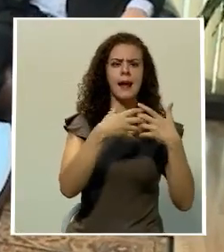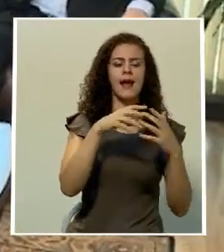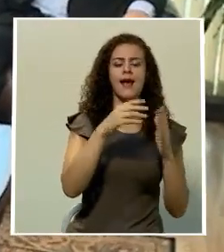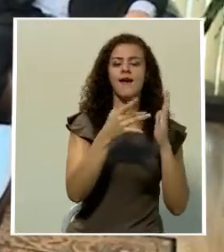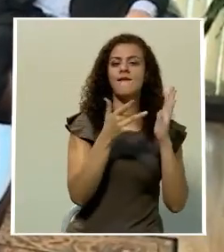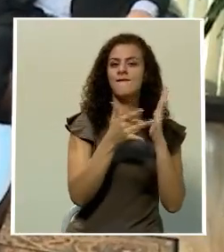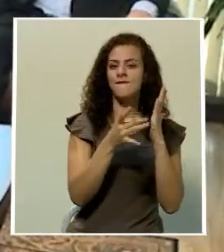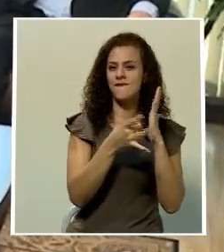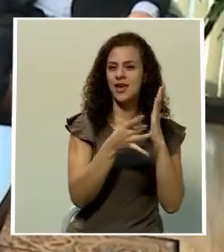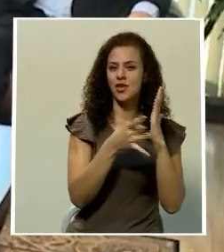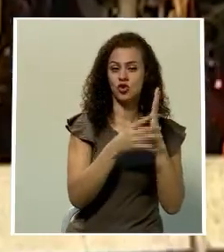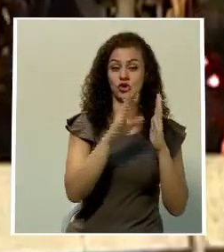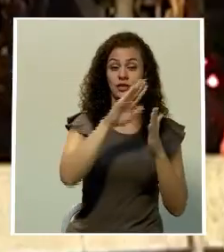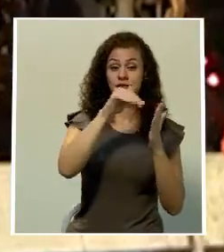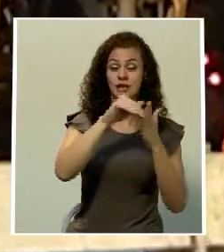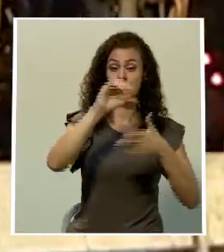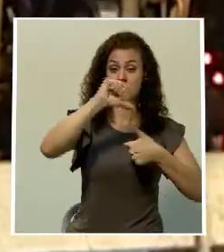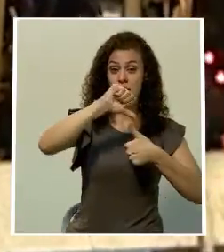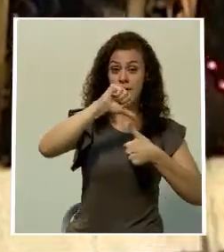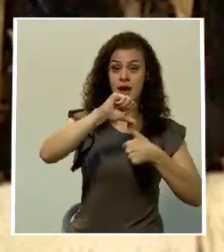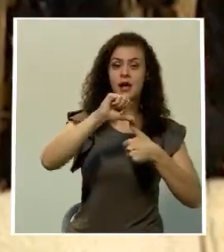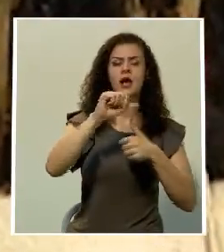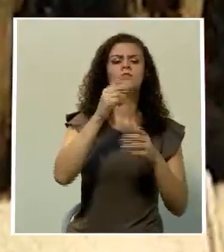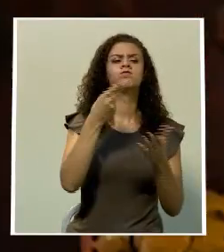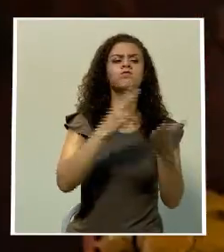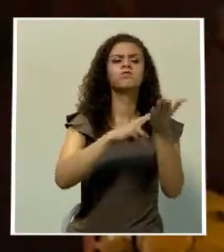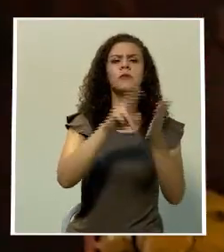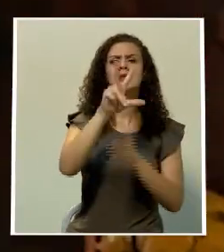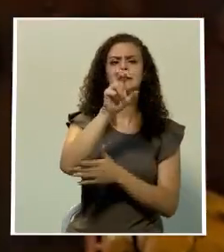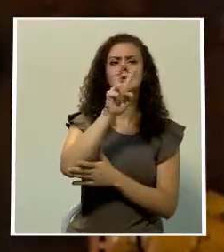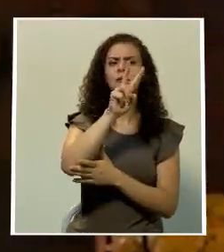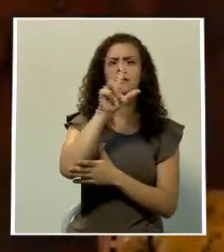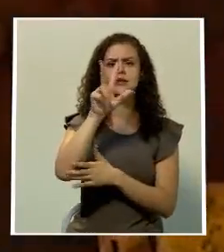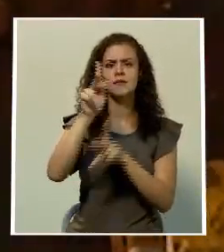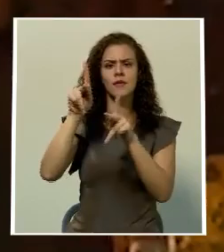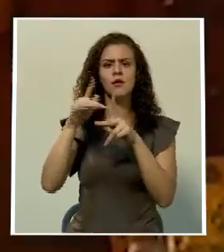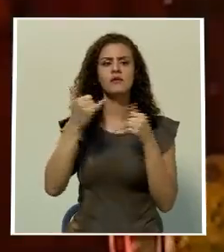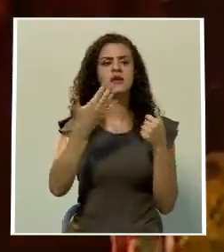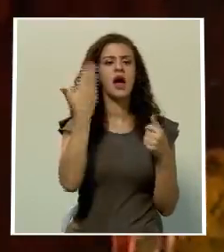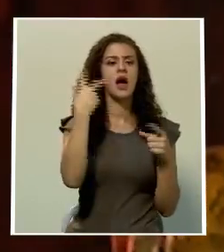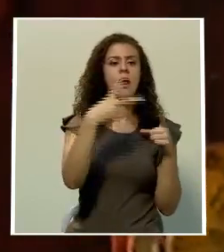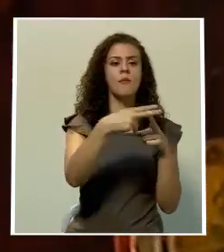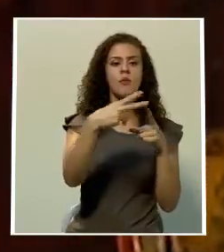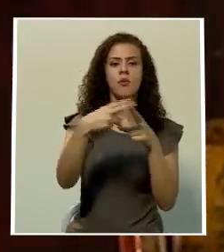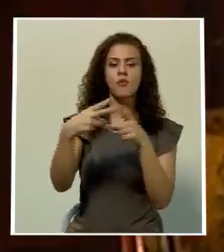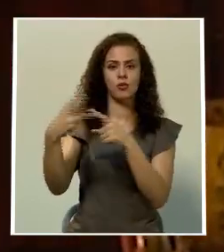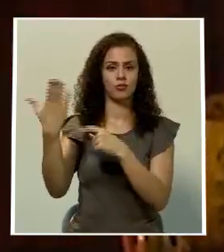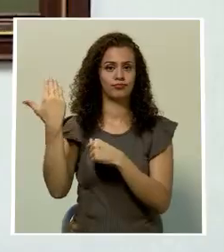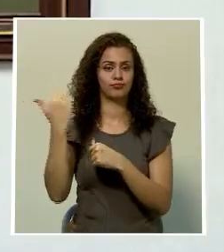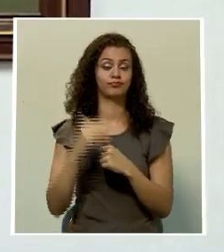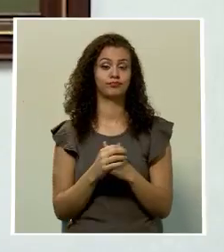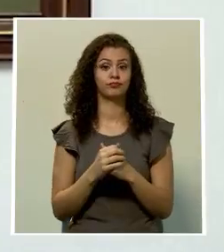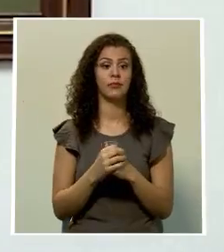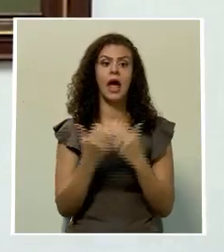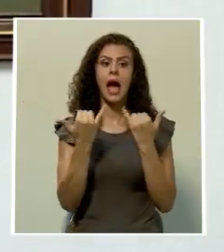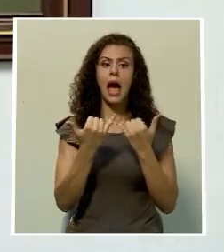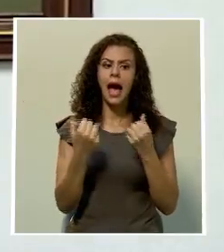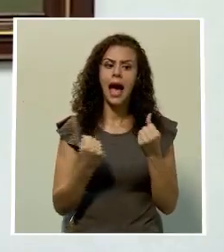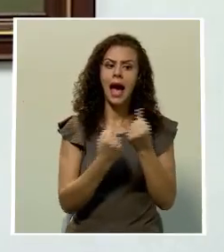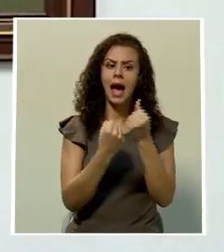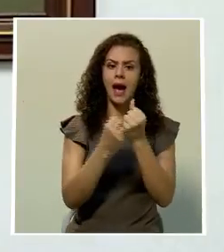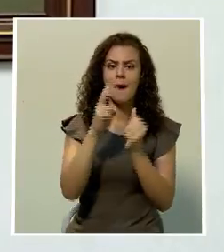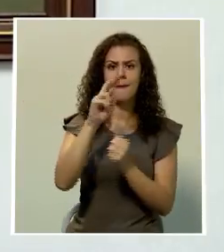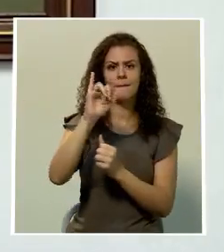de Centroamérica recontratará a 323 personas que fueron despedidas anteriormente. Estamos apoyando